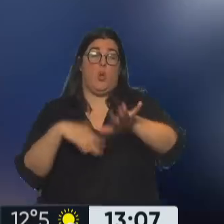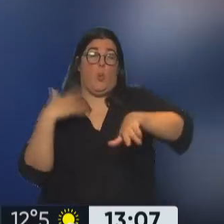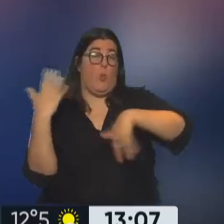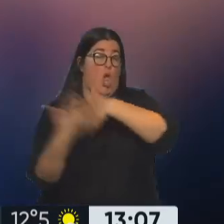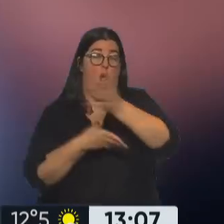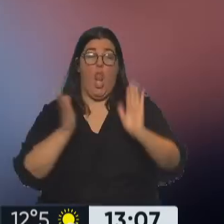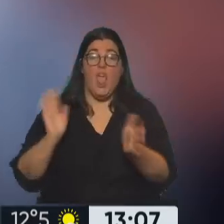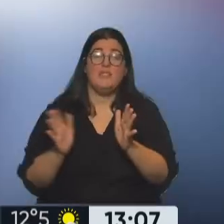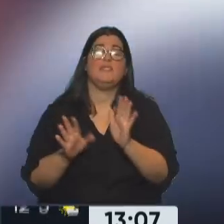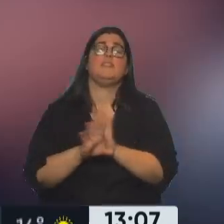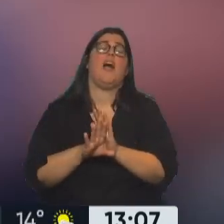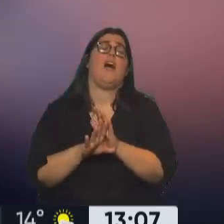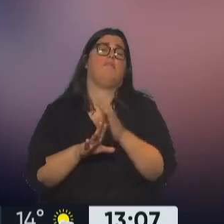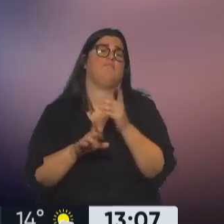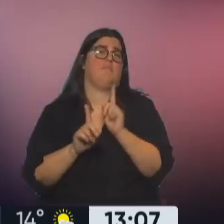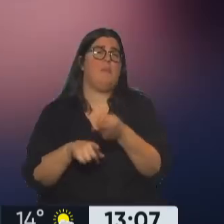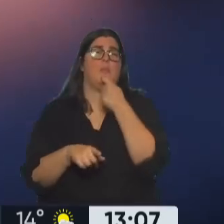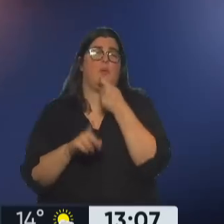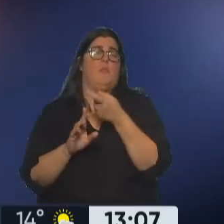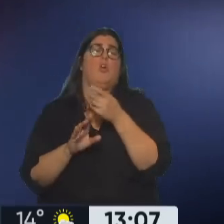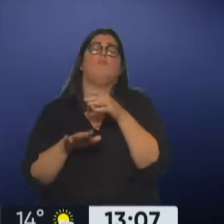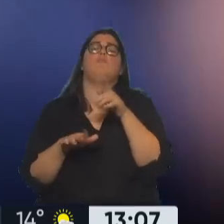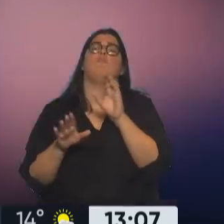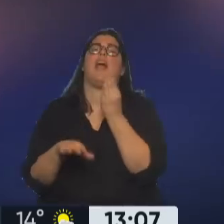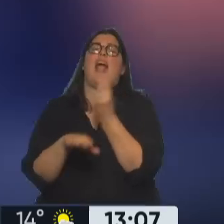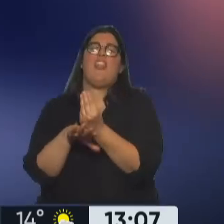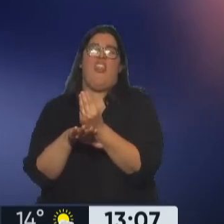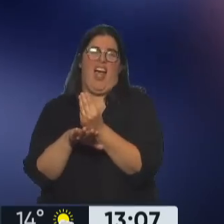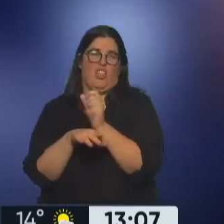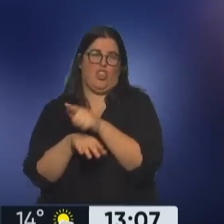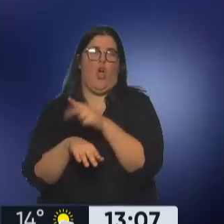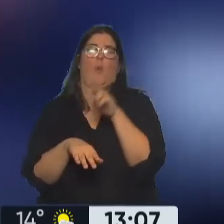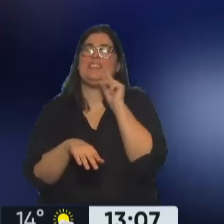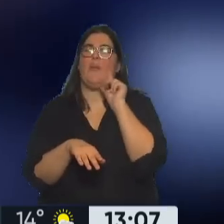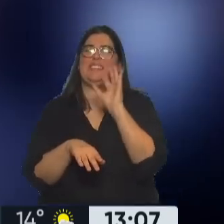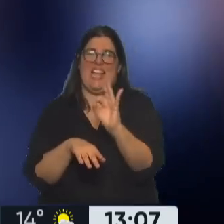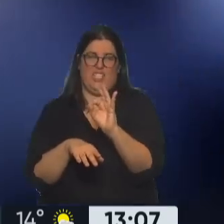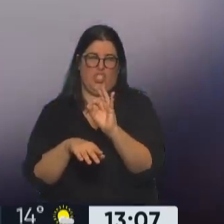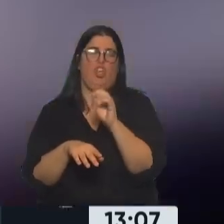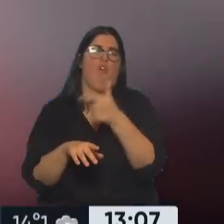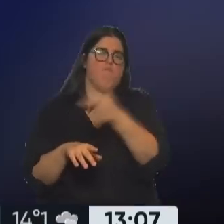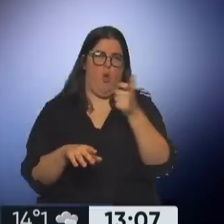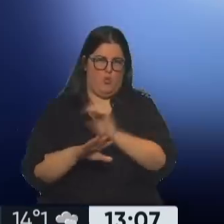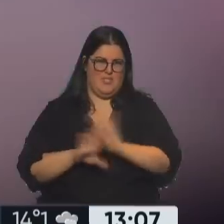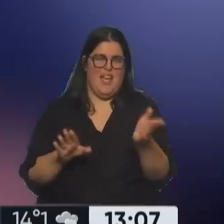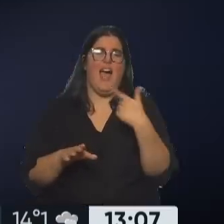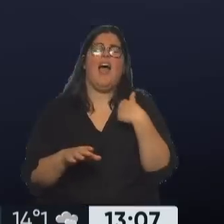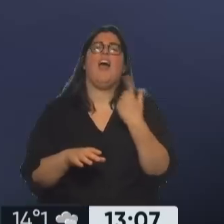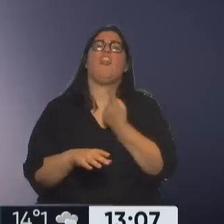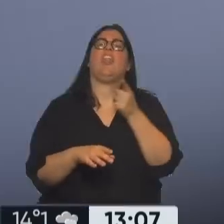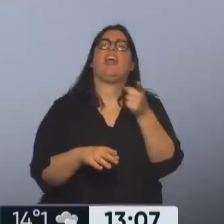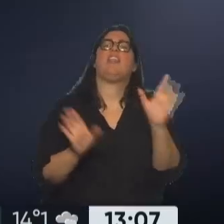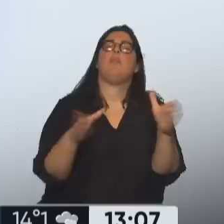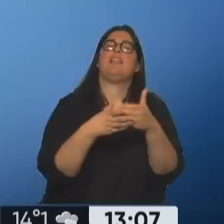en el asesinato a balazos del candidato presidencial del movimiento Construye, Fernando Villavicencio, en Quito, y del dirigente del partido